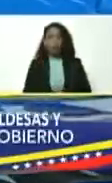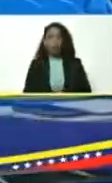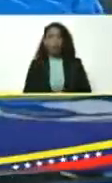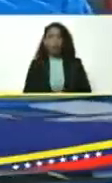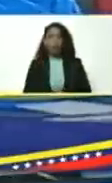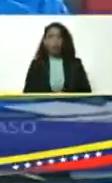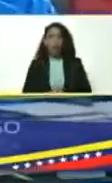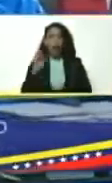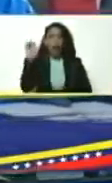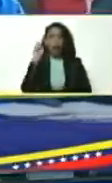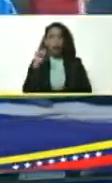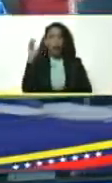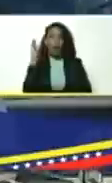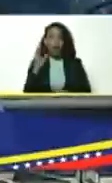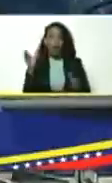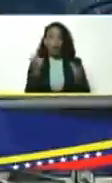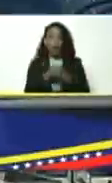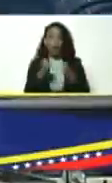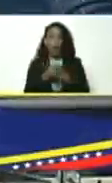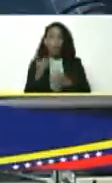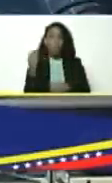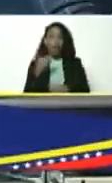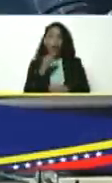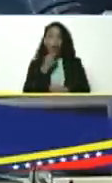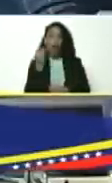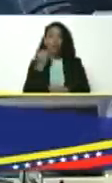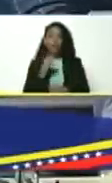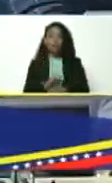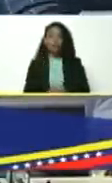y también vienen las generaciones más jóvenes